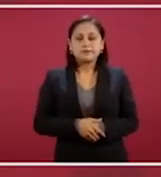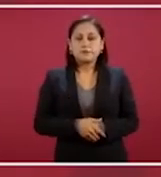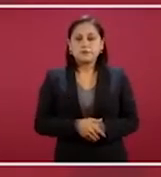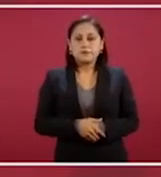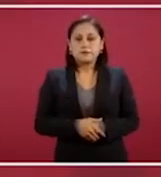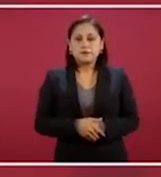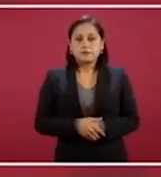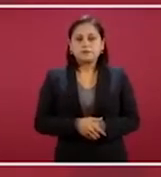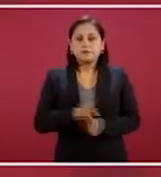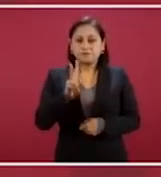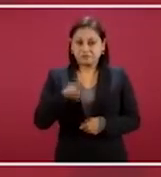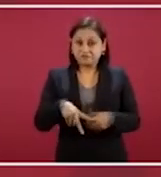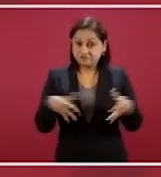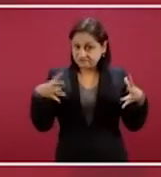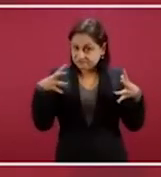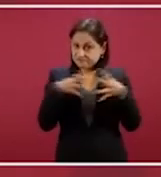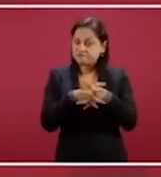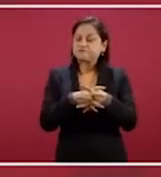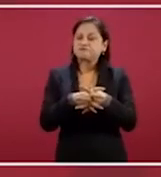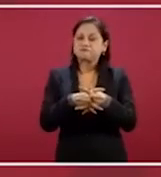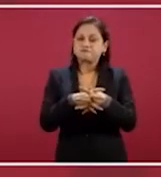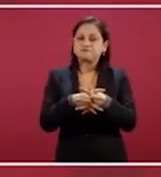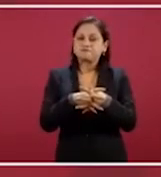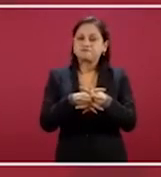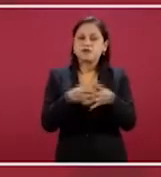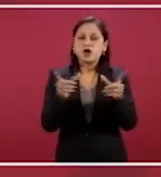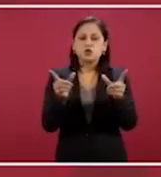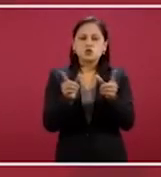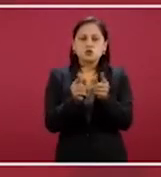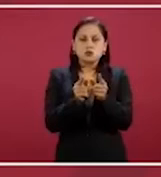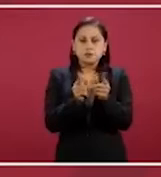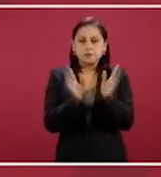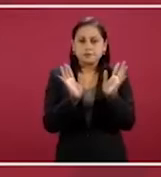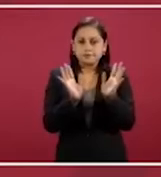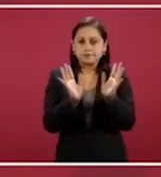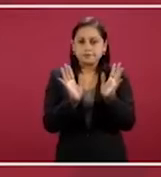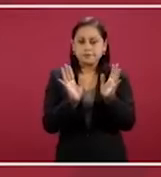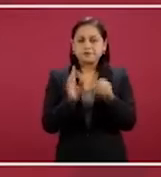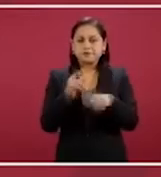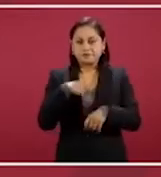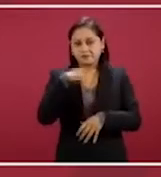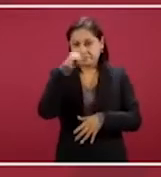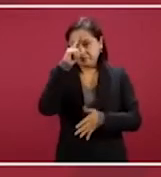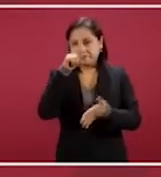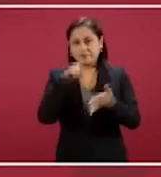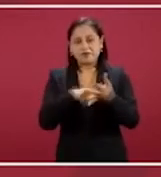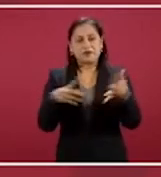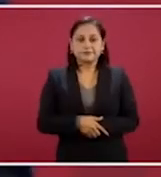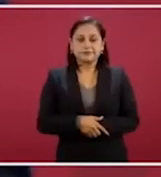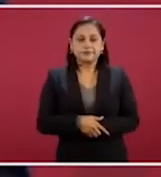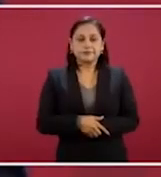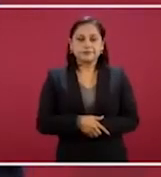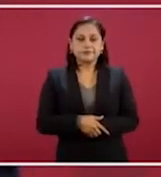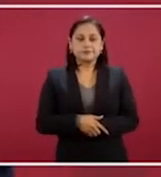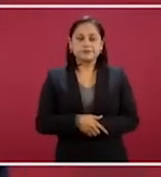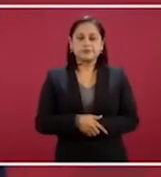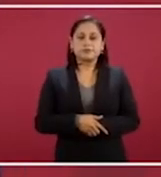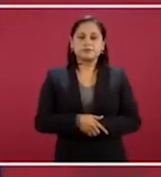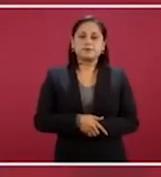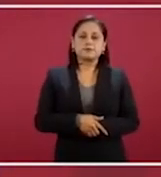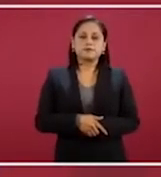una guerra breve yo creo que es la guerra más breve fue